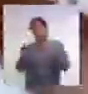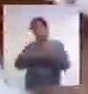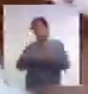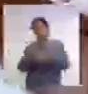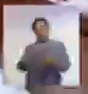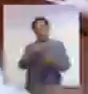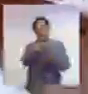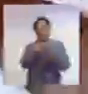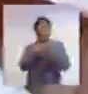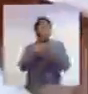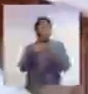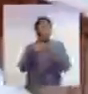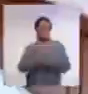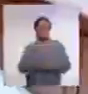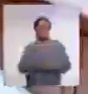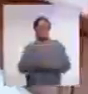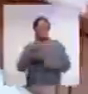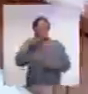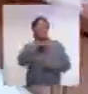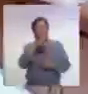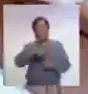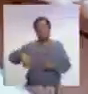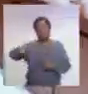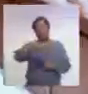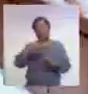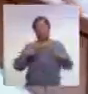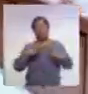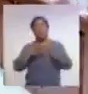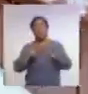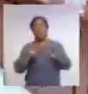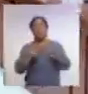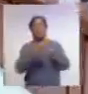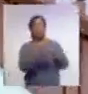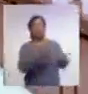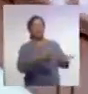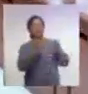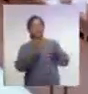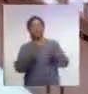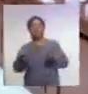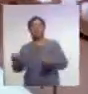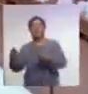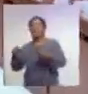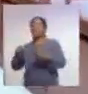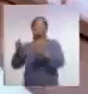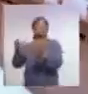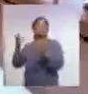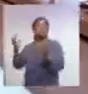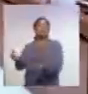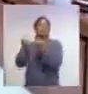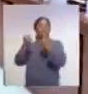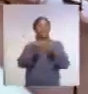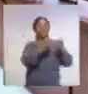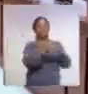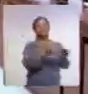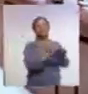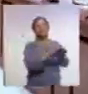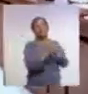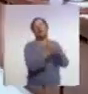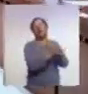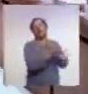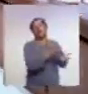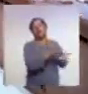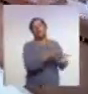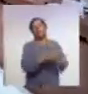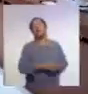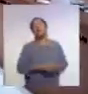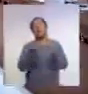de programas de asistencia inmediata a las víctimas de trata interna y demás delitos previstos en el marco normativo aplicable. En cuanto a la